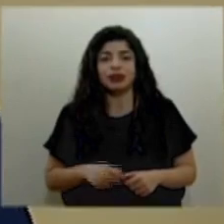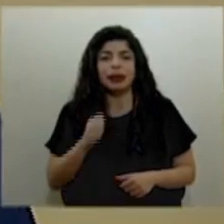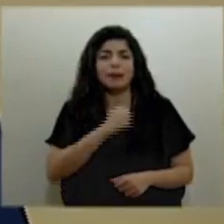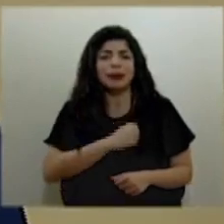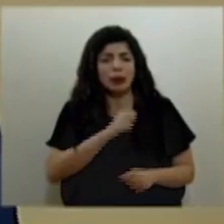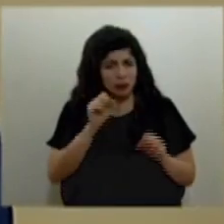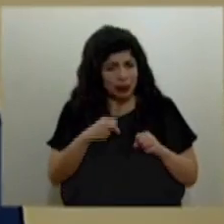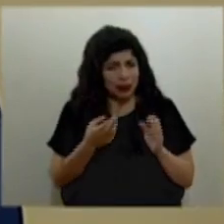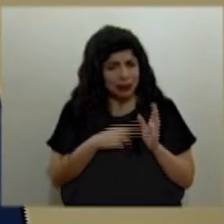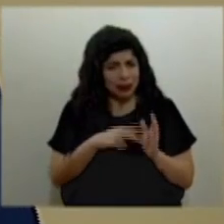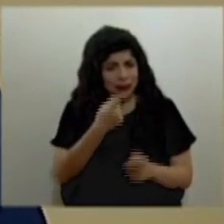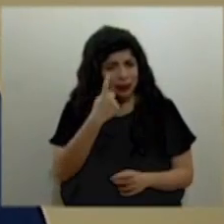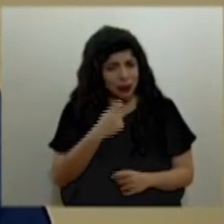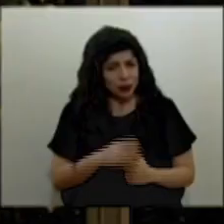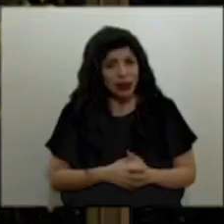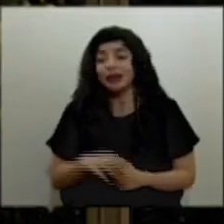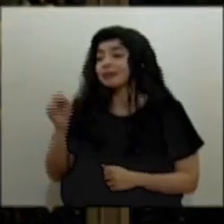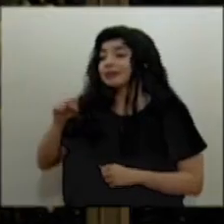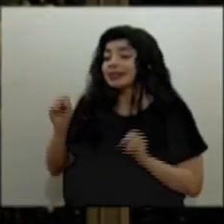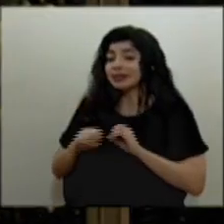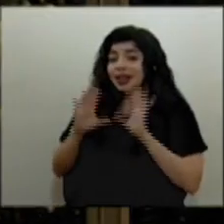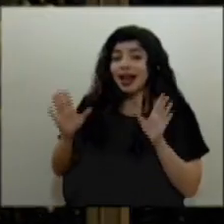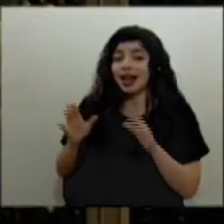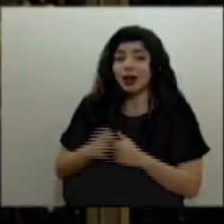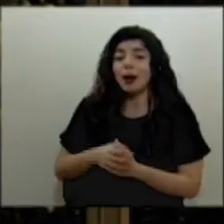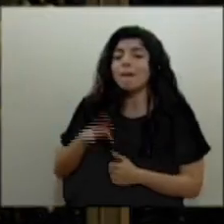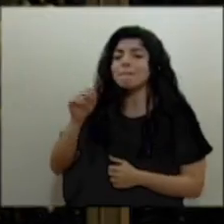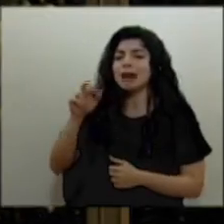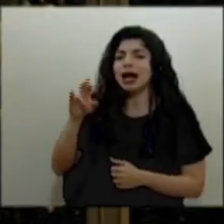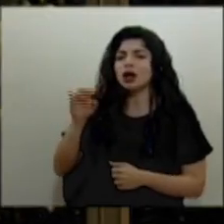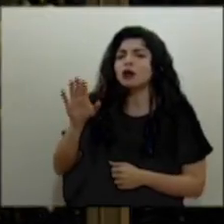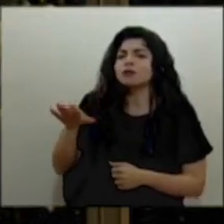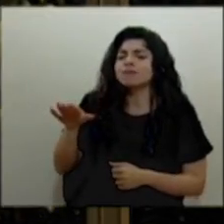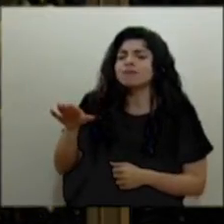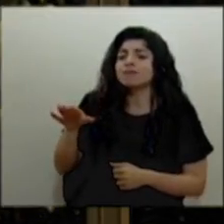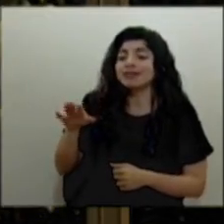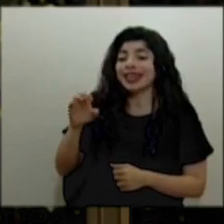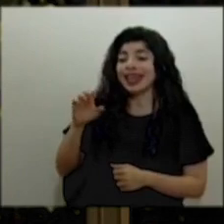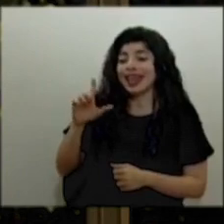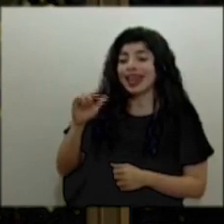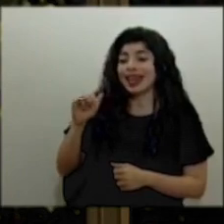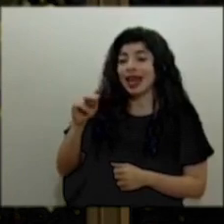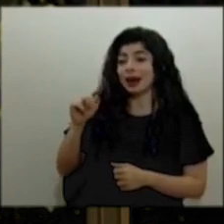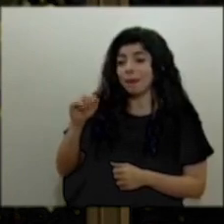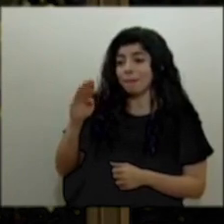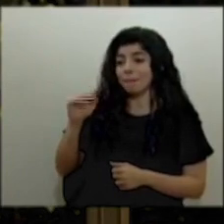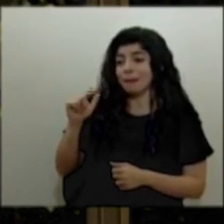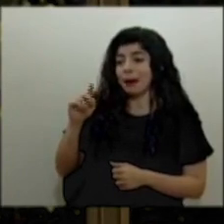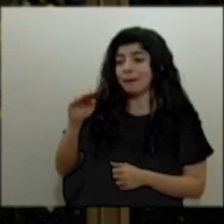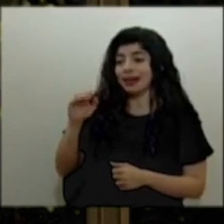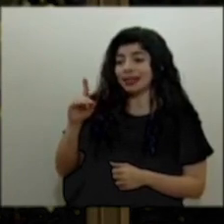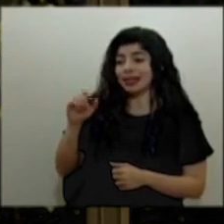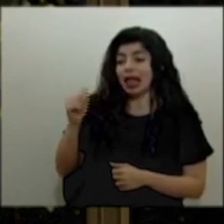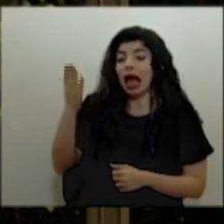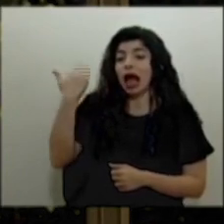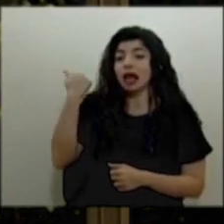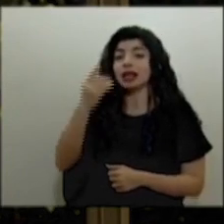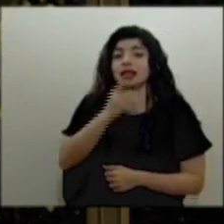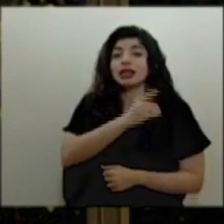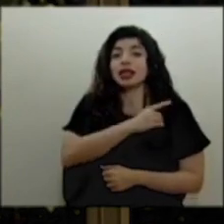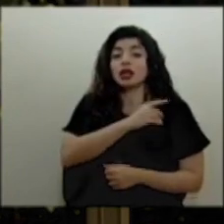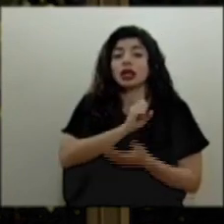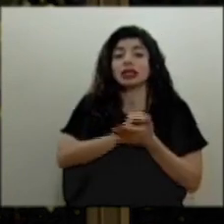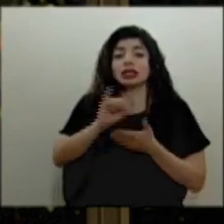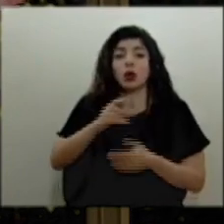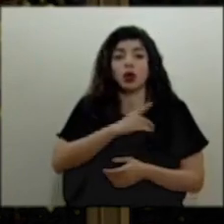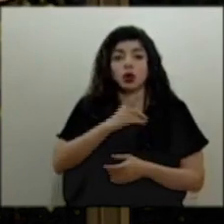Perdón, ¿podría repetir la pregunta? Claro, don Mario, doña Ileana Balmaceda, que estaba como directora del San Juan de Dios, pasa